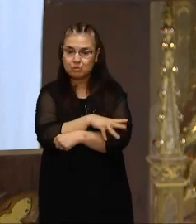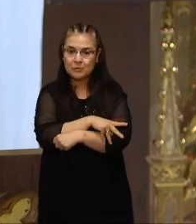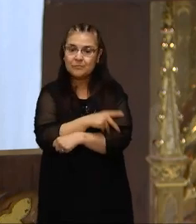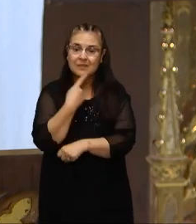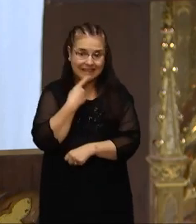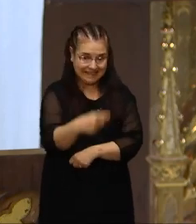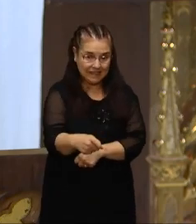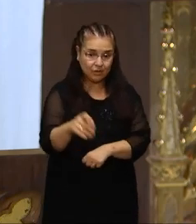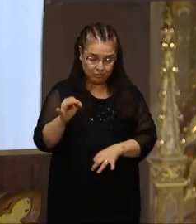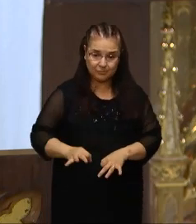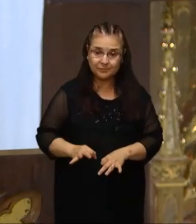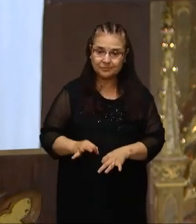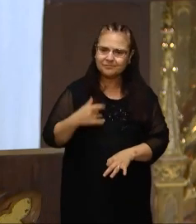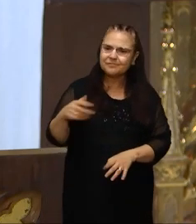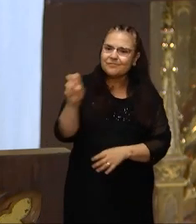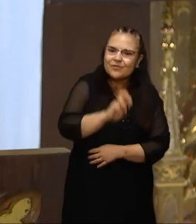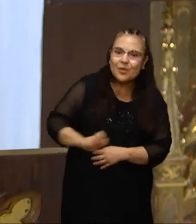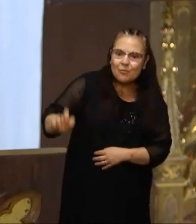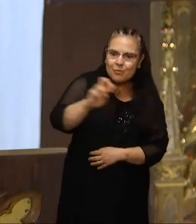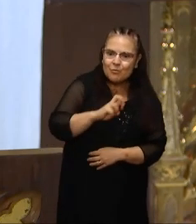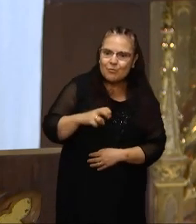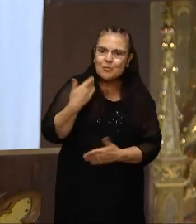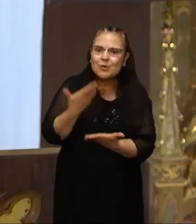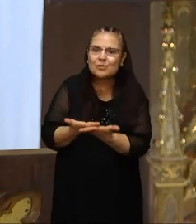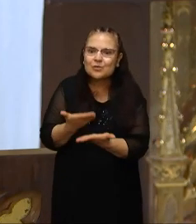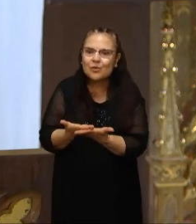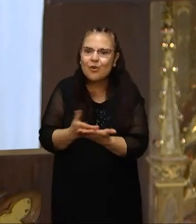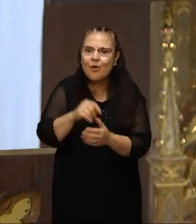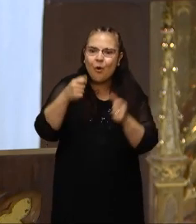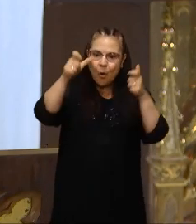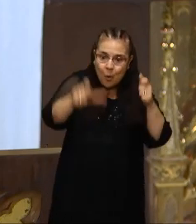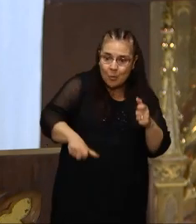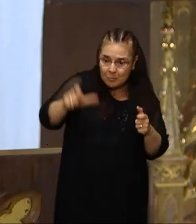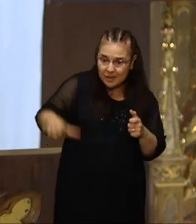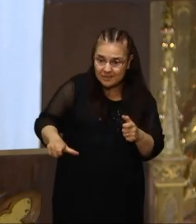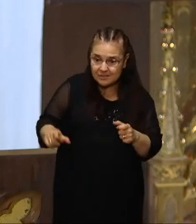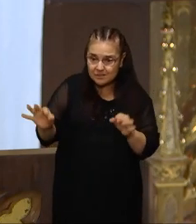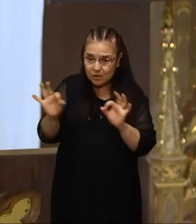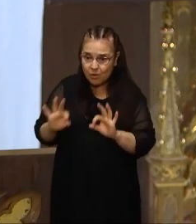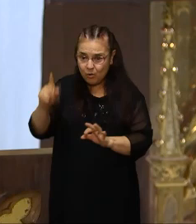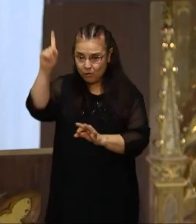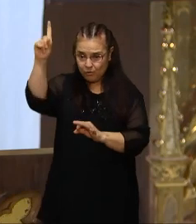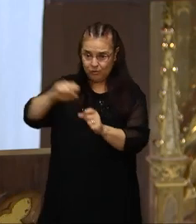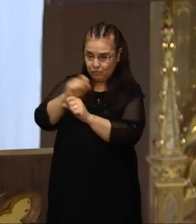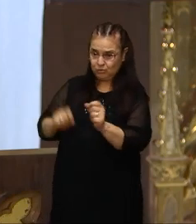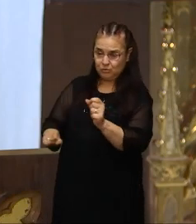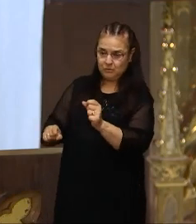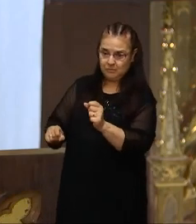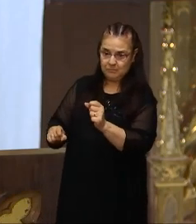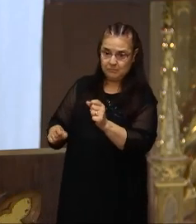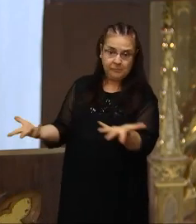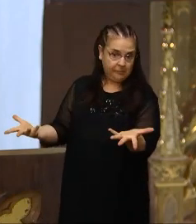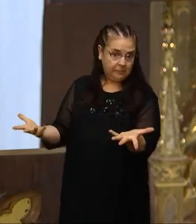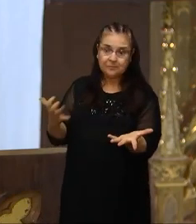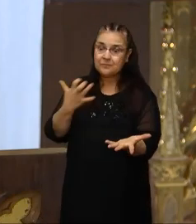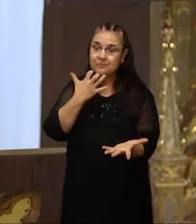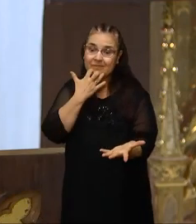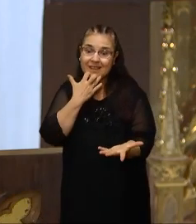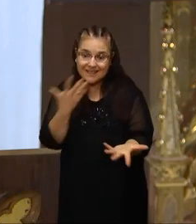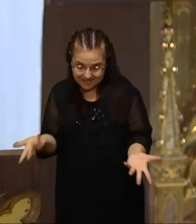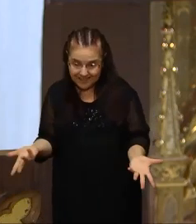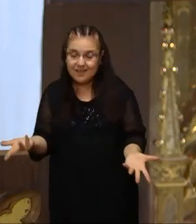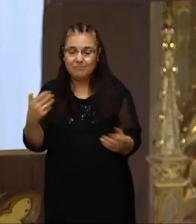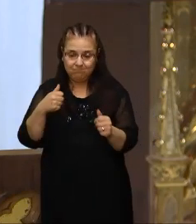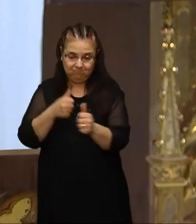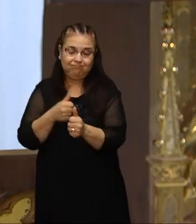digo esto, busco la aprobación de los hombres o la de Dios, o trato de agradar a los hombres. Si